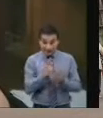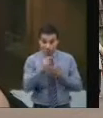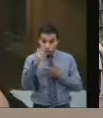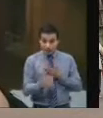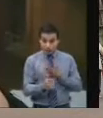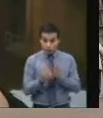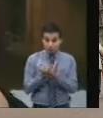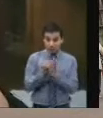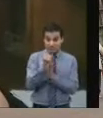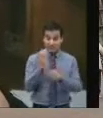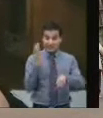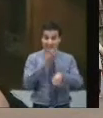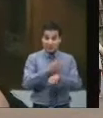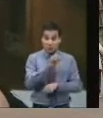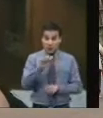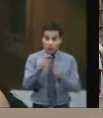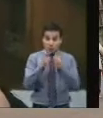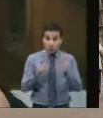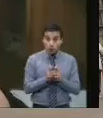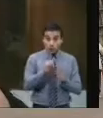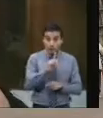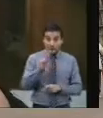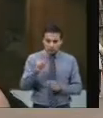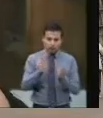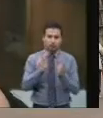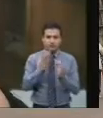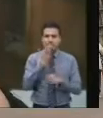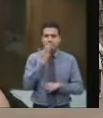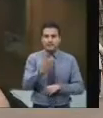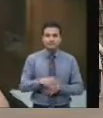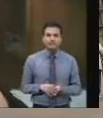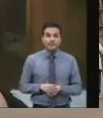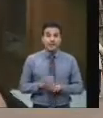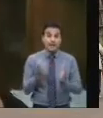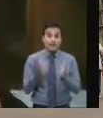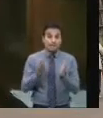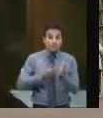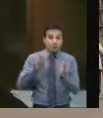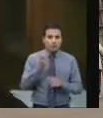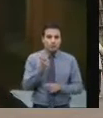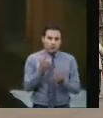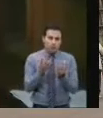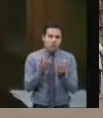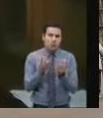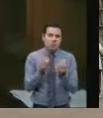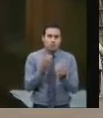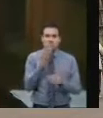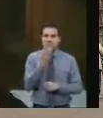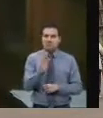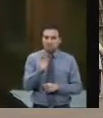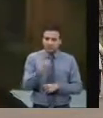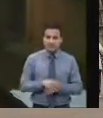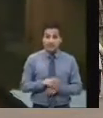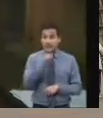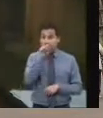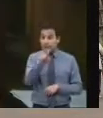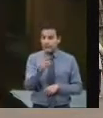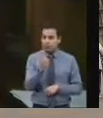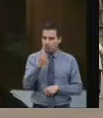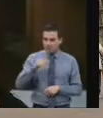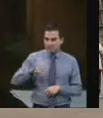Verde porque es una sanción ejemplar. La multa es cuantiosa, pero quizás la sanción más llamativa es la suspensión